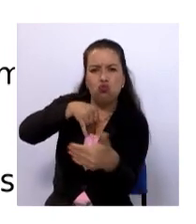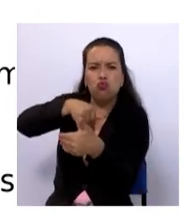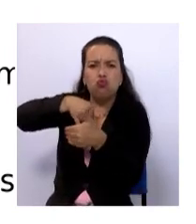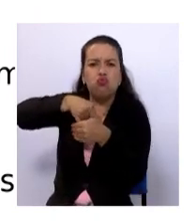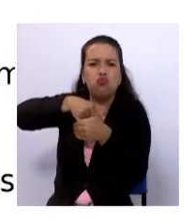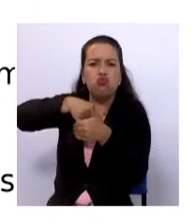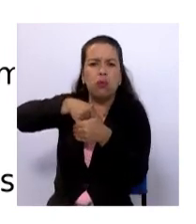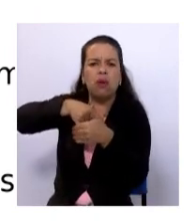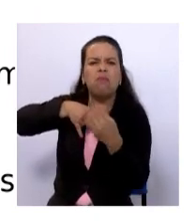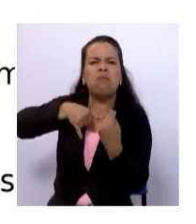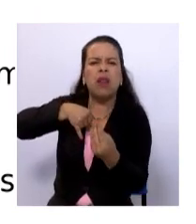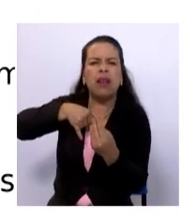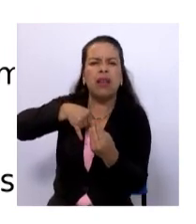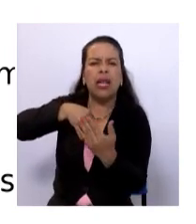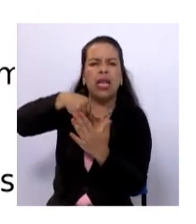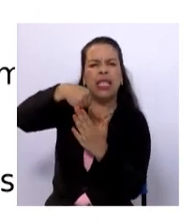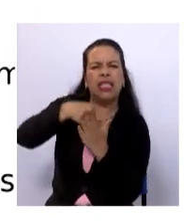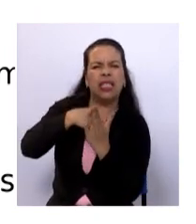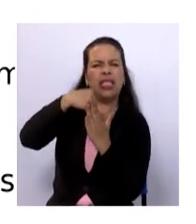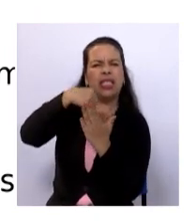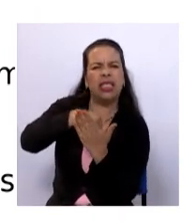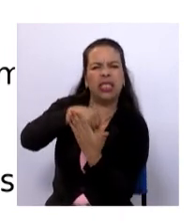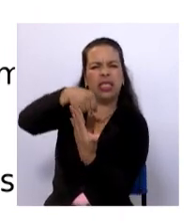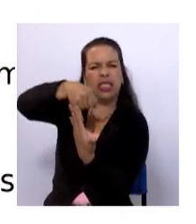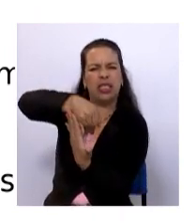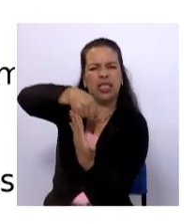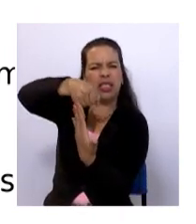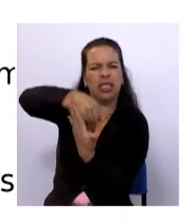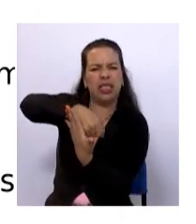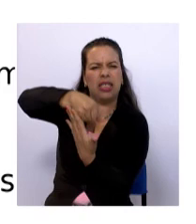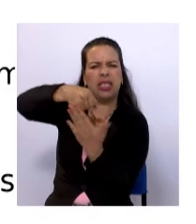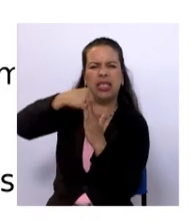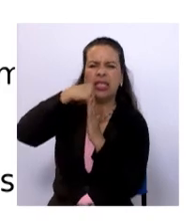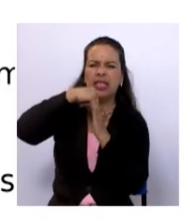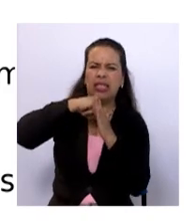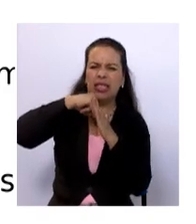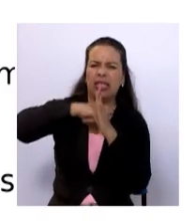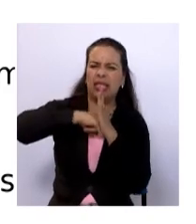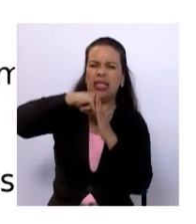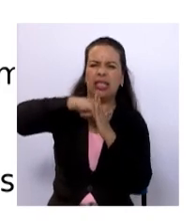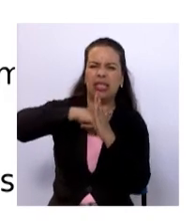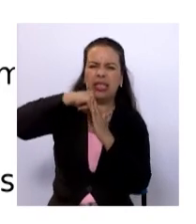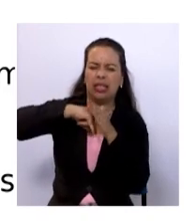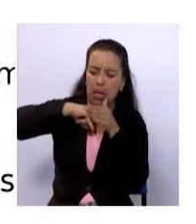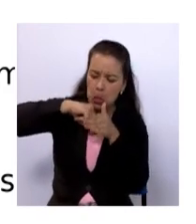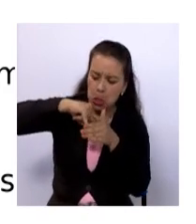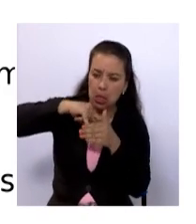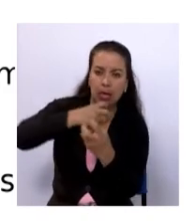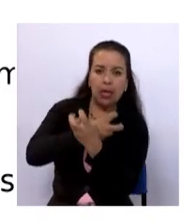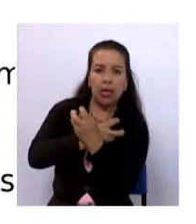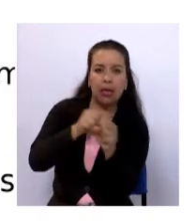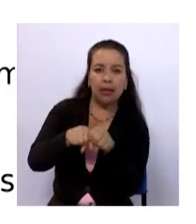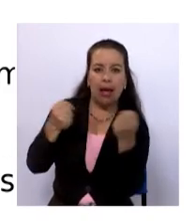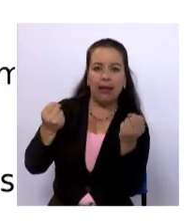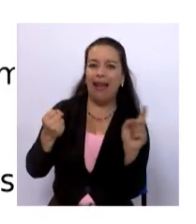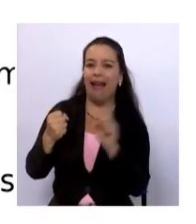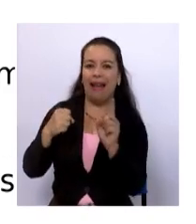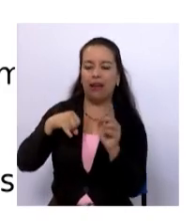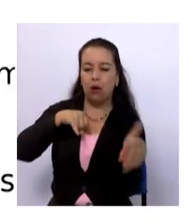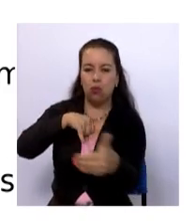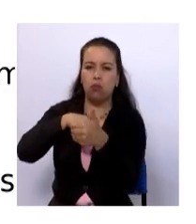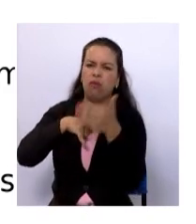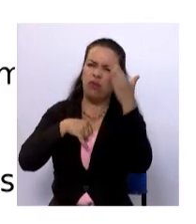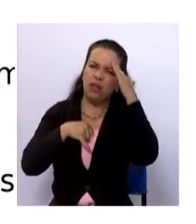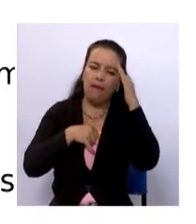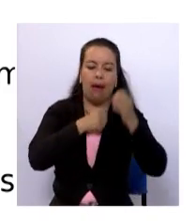evitar el roce que el roce entre los mismos se destruya las superficies óseas como tal que es lo que pasa con el paso del tiempo